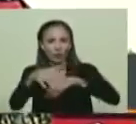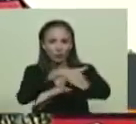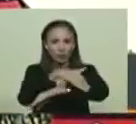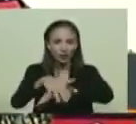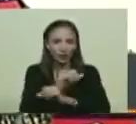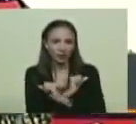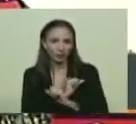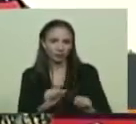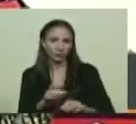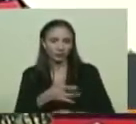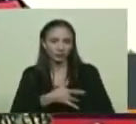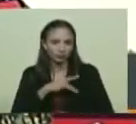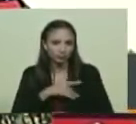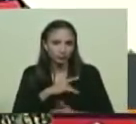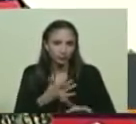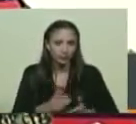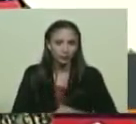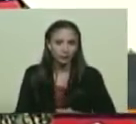¿De policía